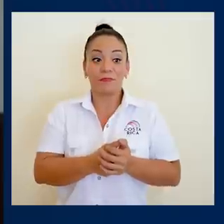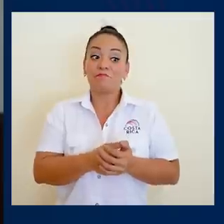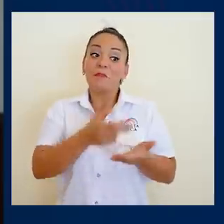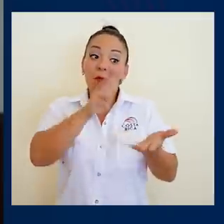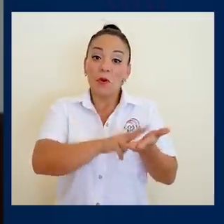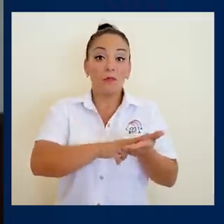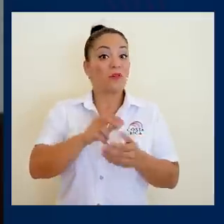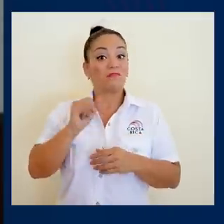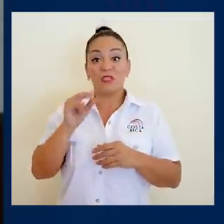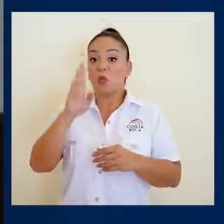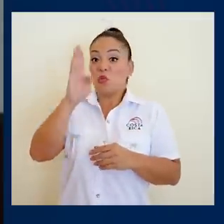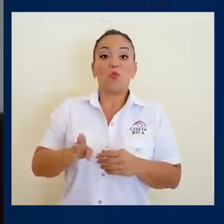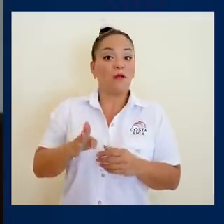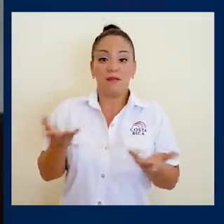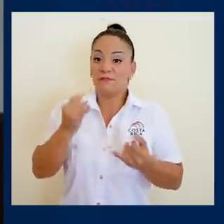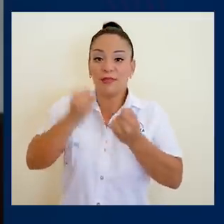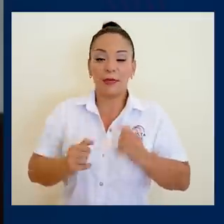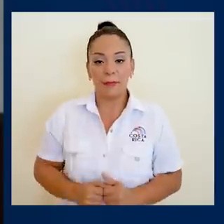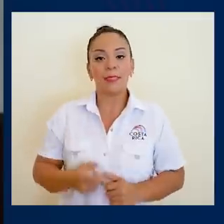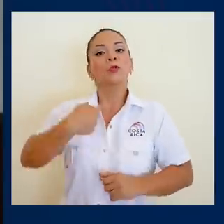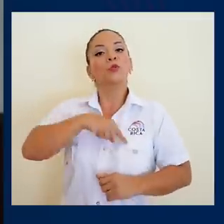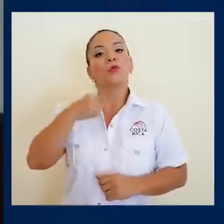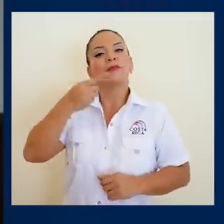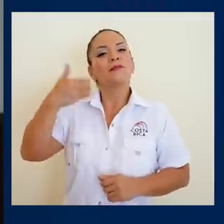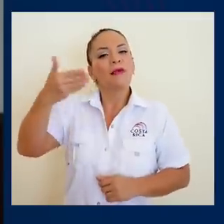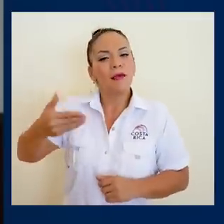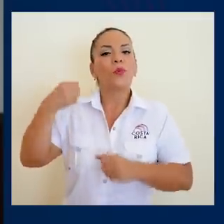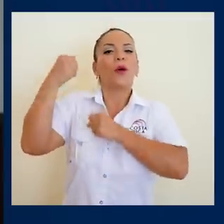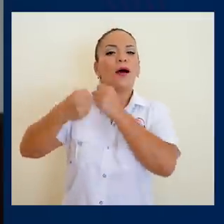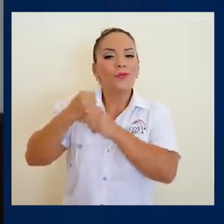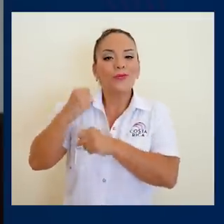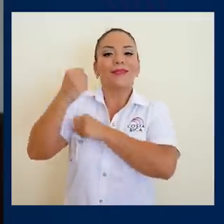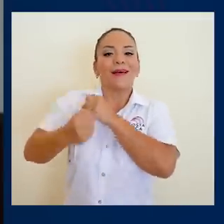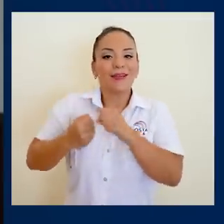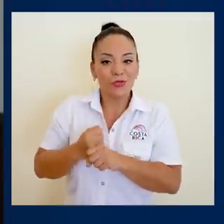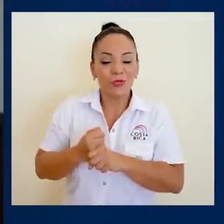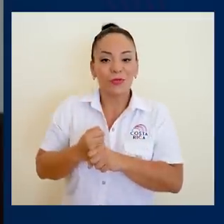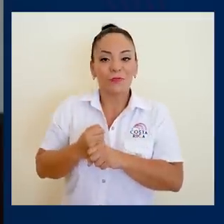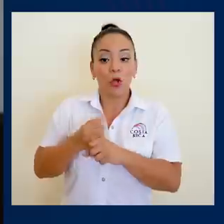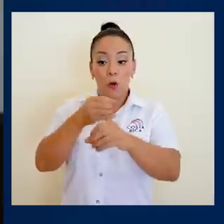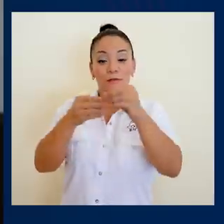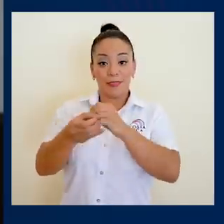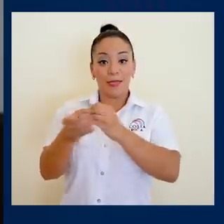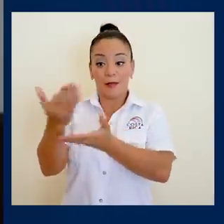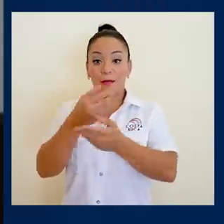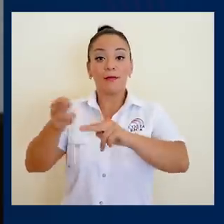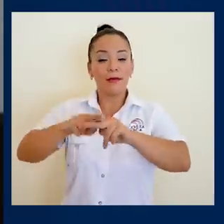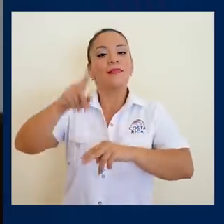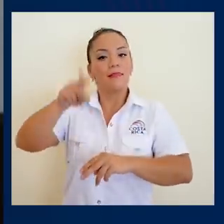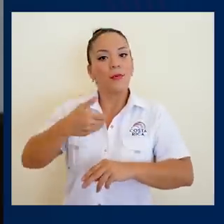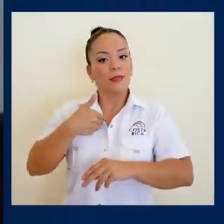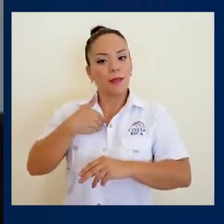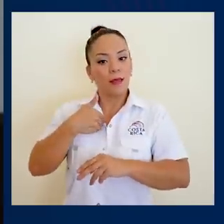a acabar. Lo que hemos estado diciendo por años, tributación tiene que tener la